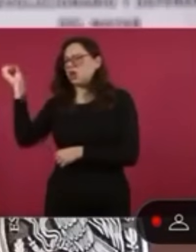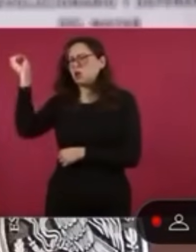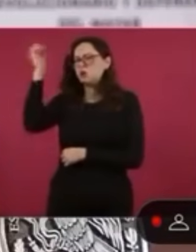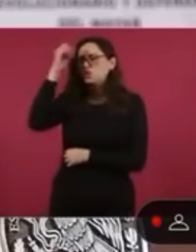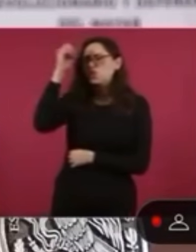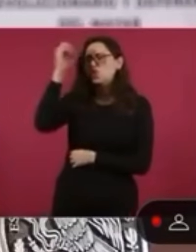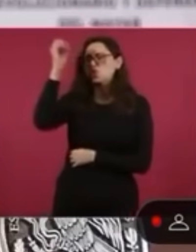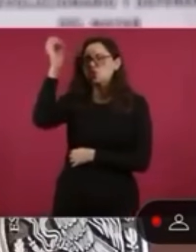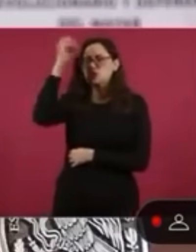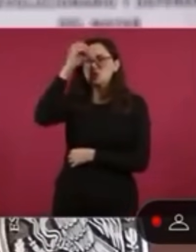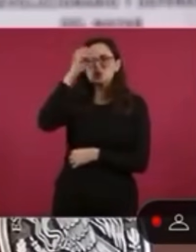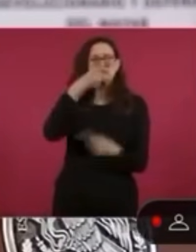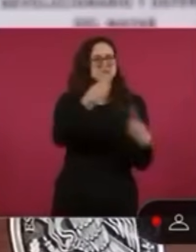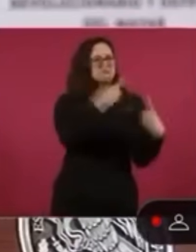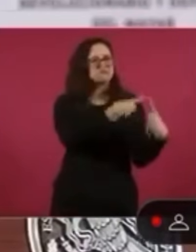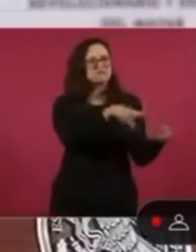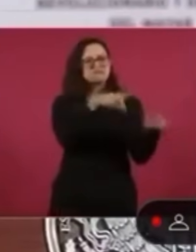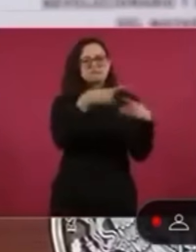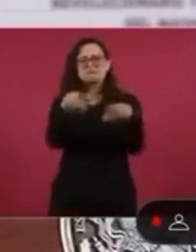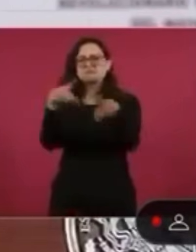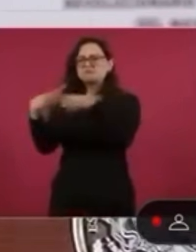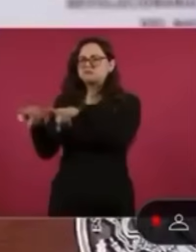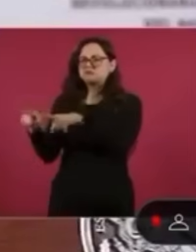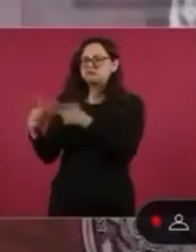en el caso de Venezuela.